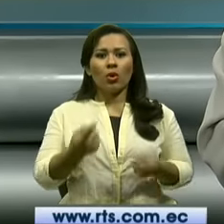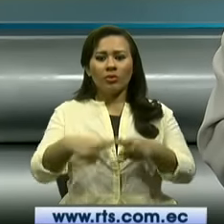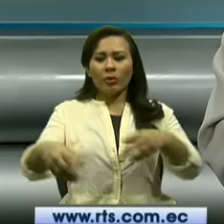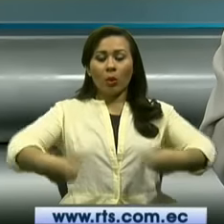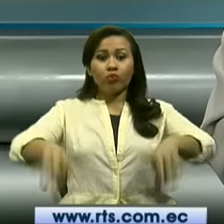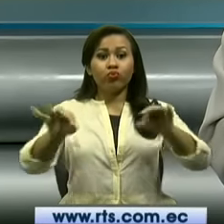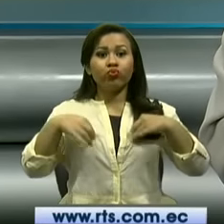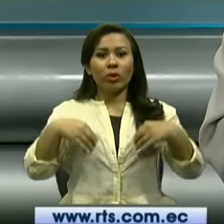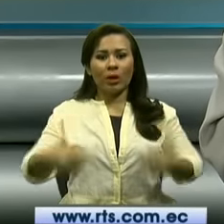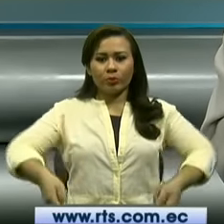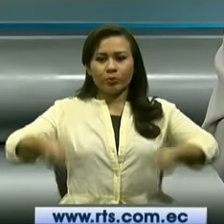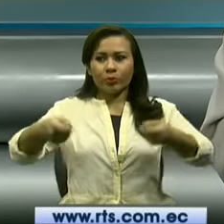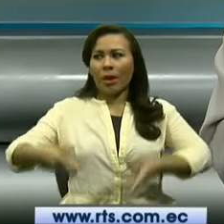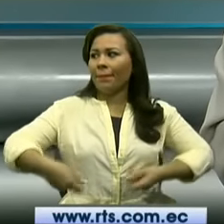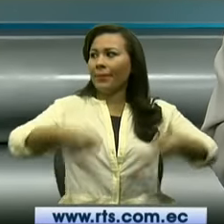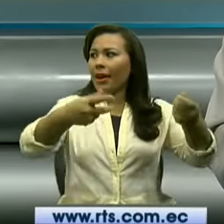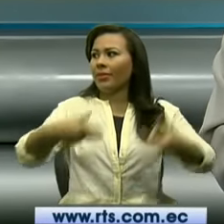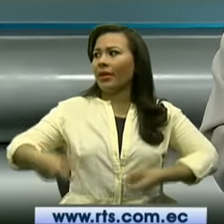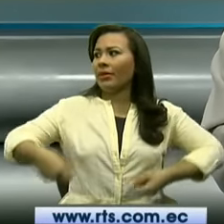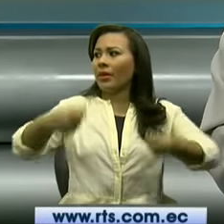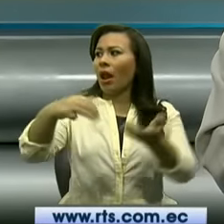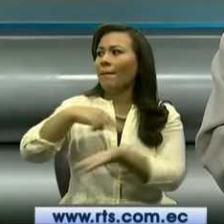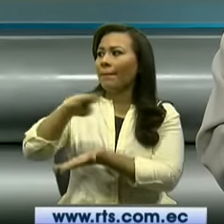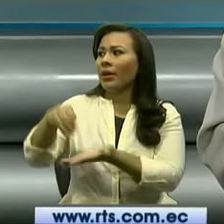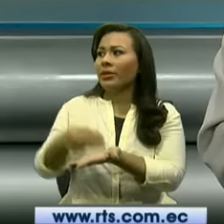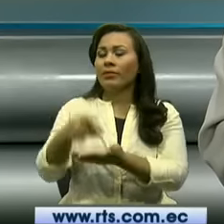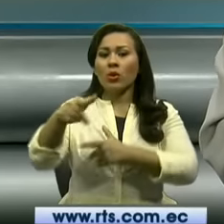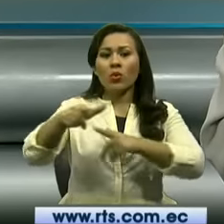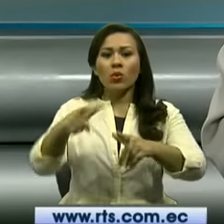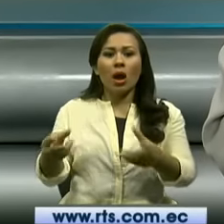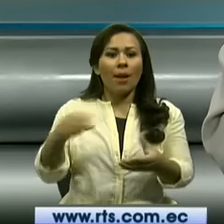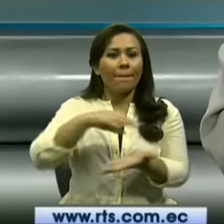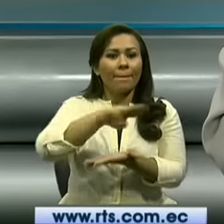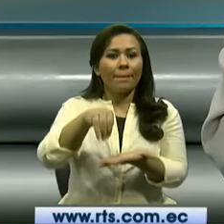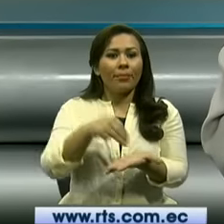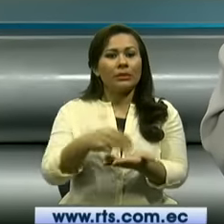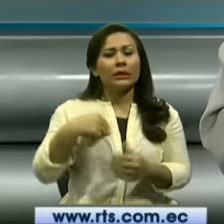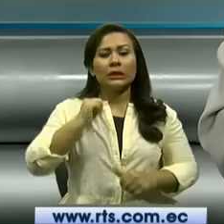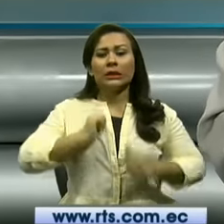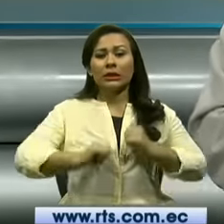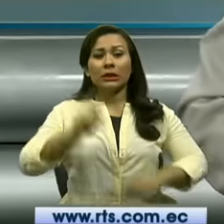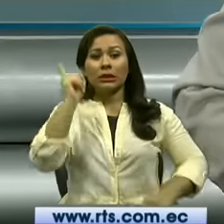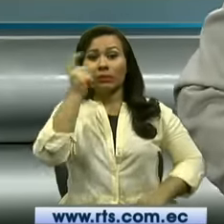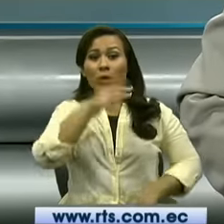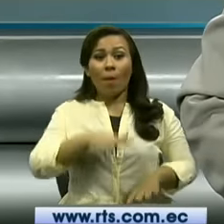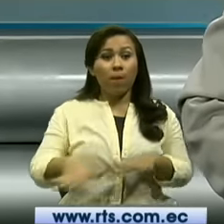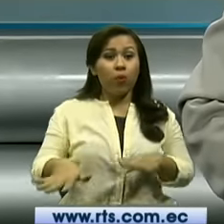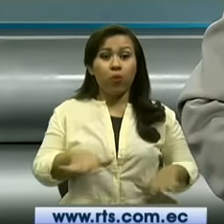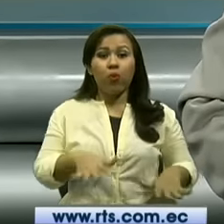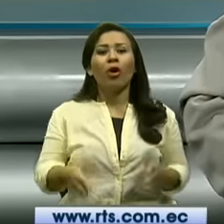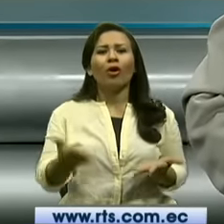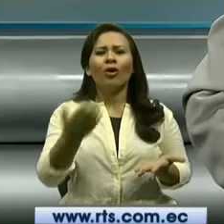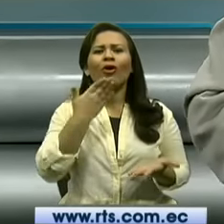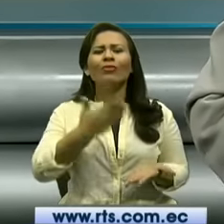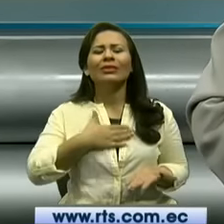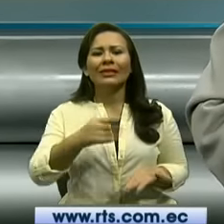necesario para entregar en Manabí, que es la provincia, como sabemos, más golpeada por el terremoto. Lorena, la estamos